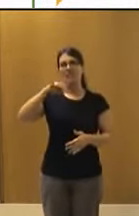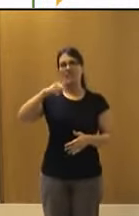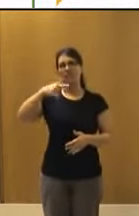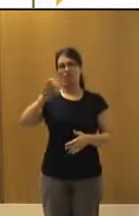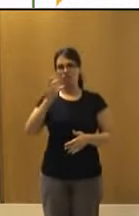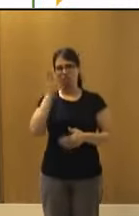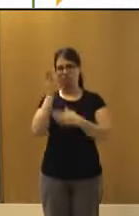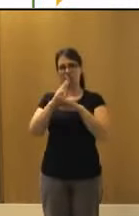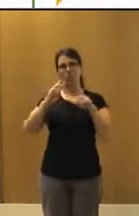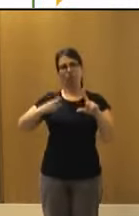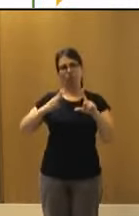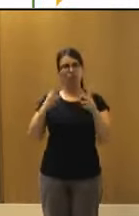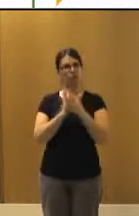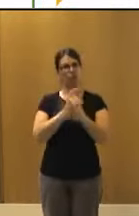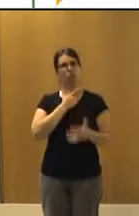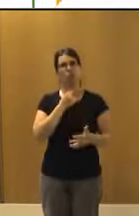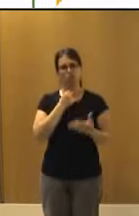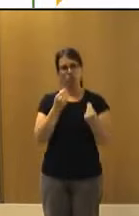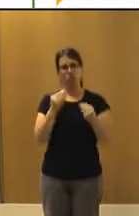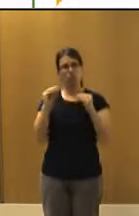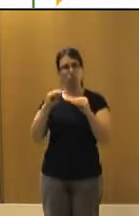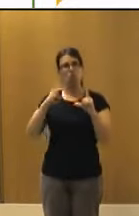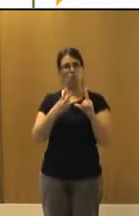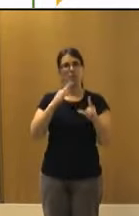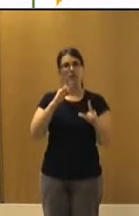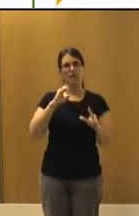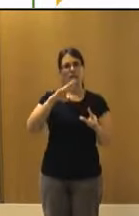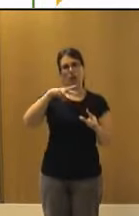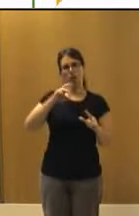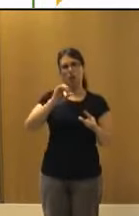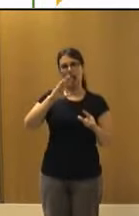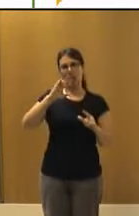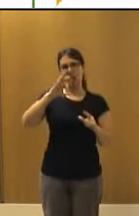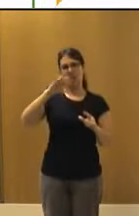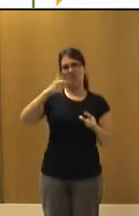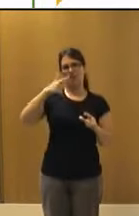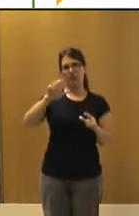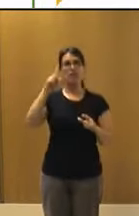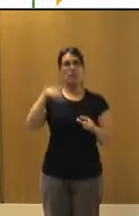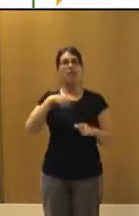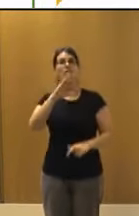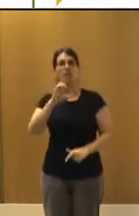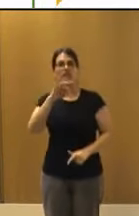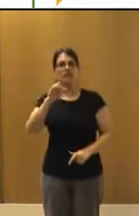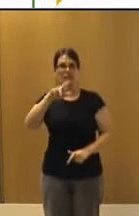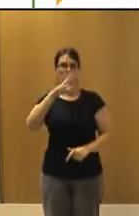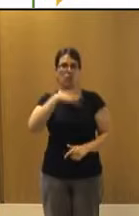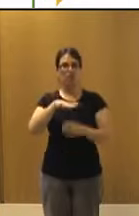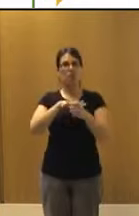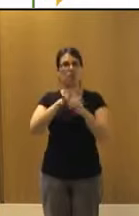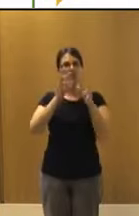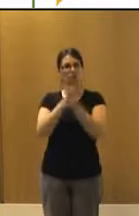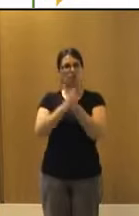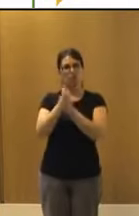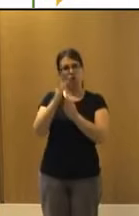Santiago, que ha presentado un portal que a todos nos gusta mucho, la web Tecnoaccesible, a César también, que ha presentado